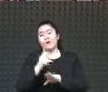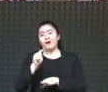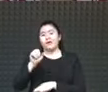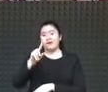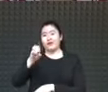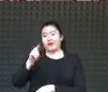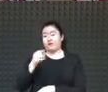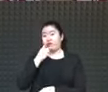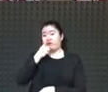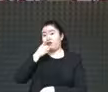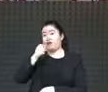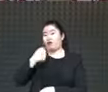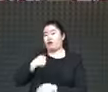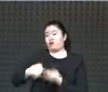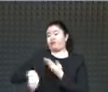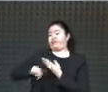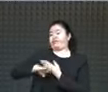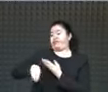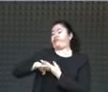él acusa.